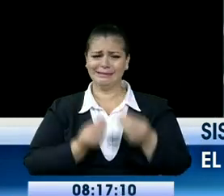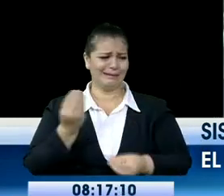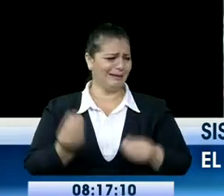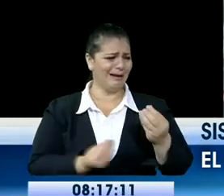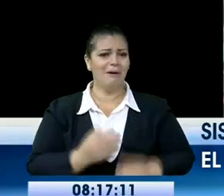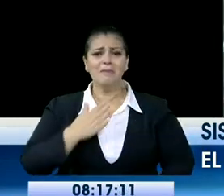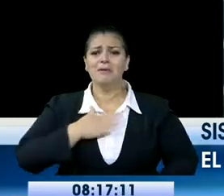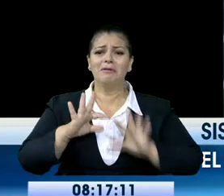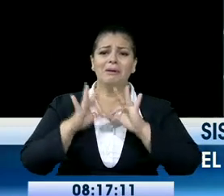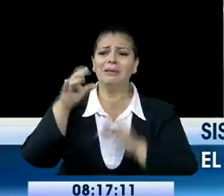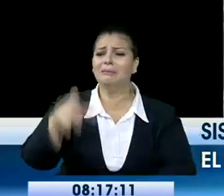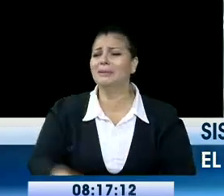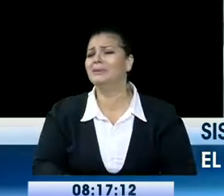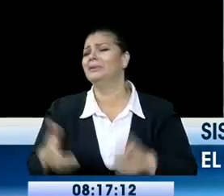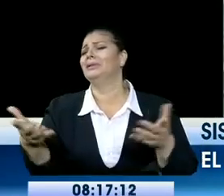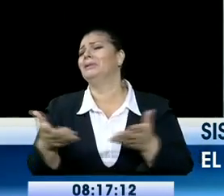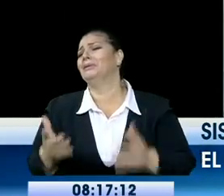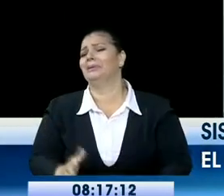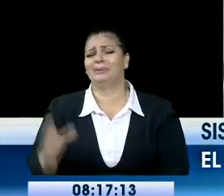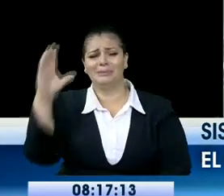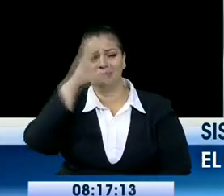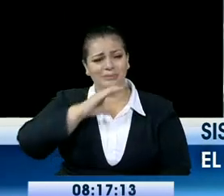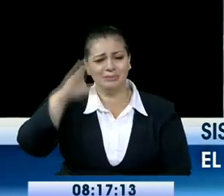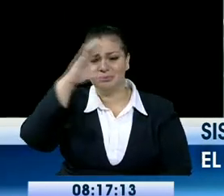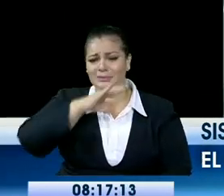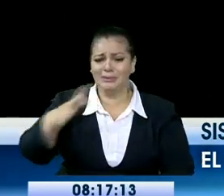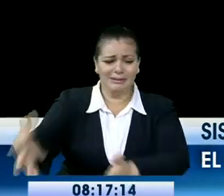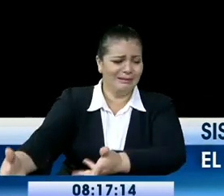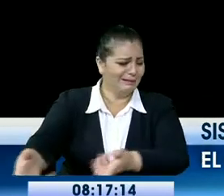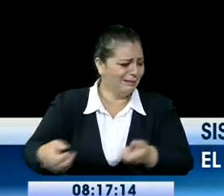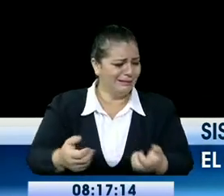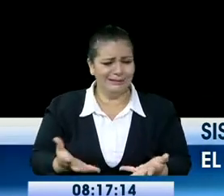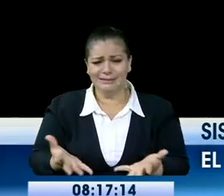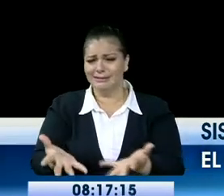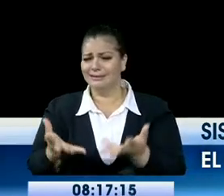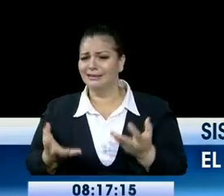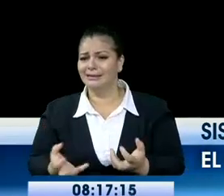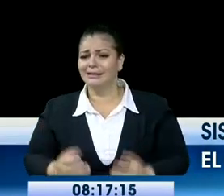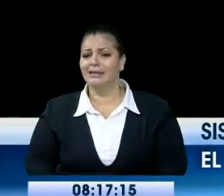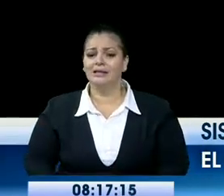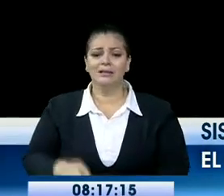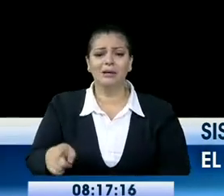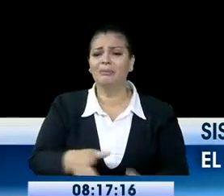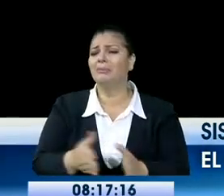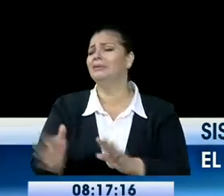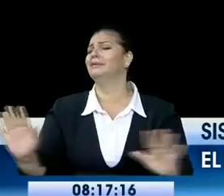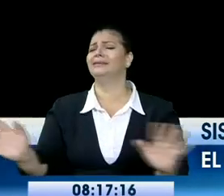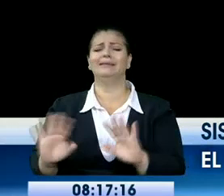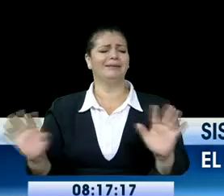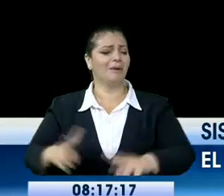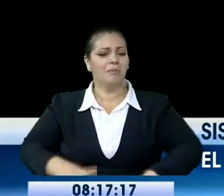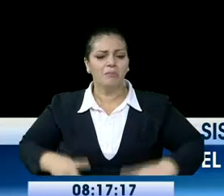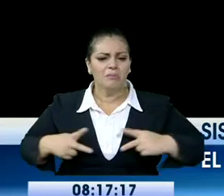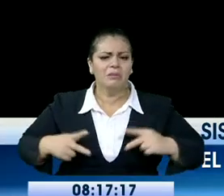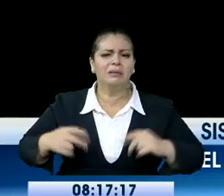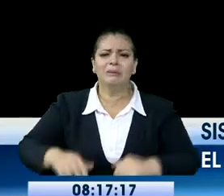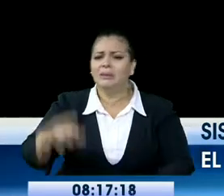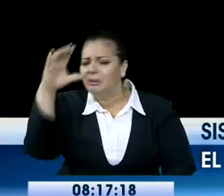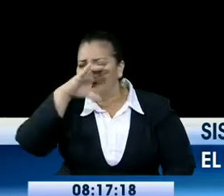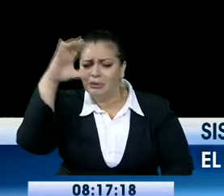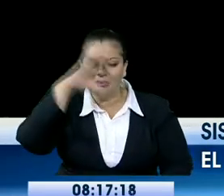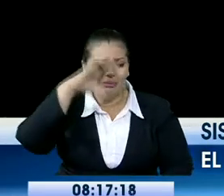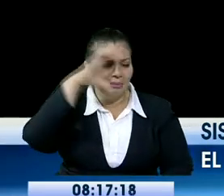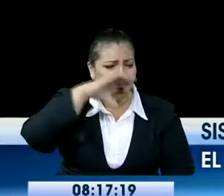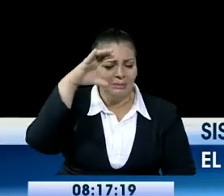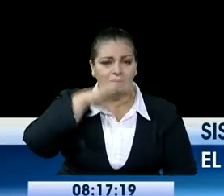ver y recuperar a sus familiares, abrigan la esperanza de que estén vivos, Roselena. Y entonces es muy delicado, imagínate, en medio de